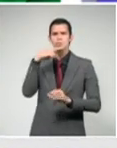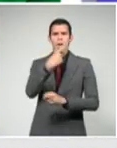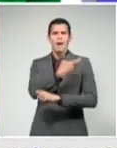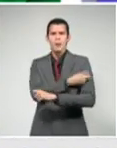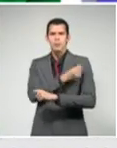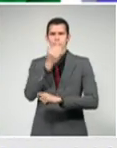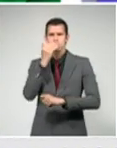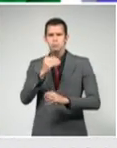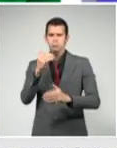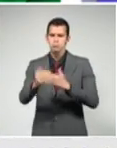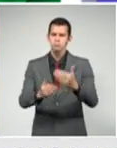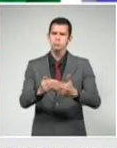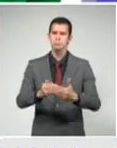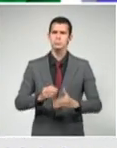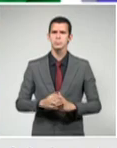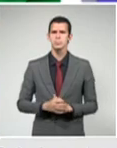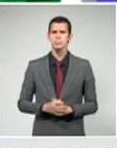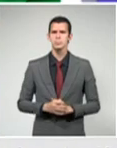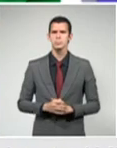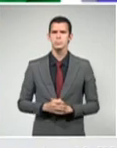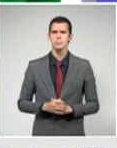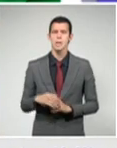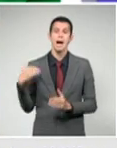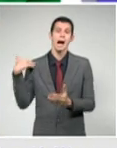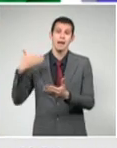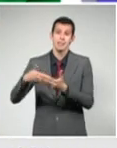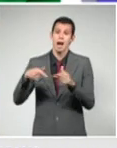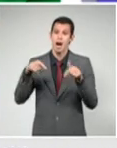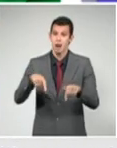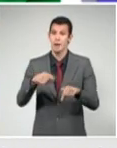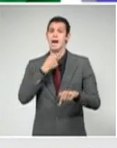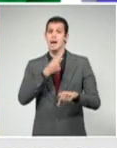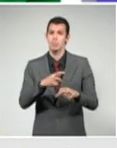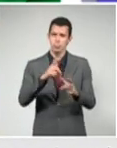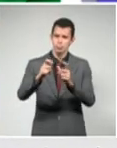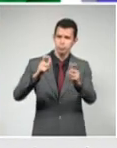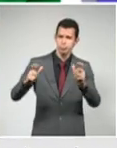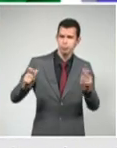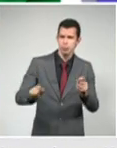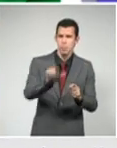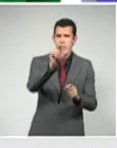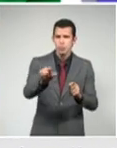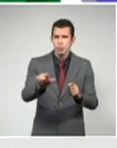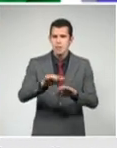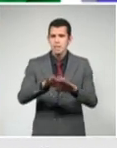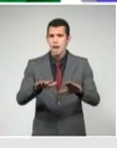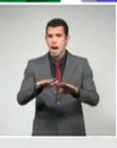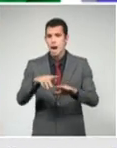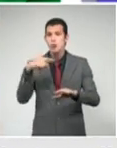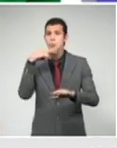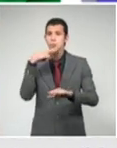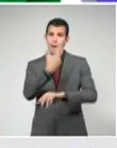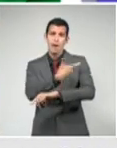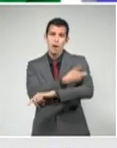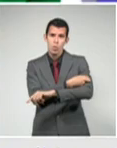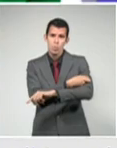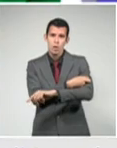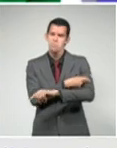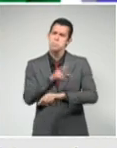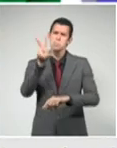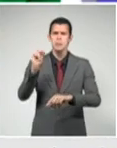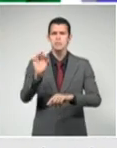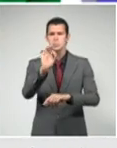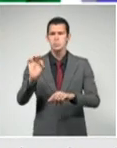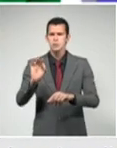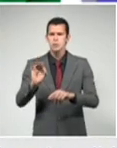las personas que han tenido COVID-19 no desarrollan anticuerpos protectores contra la enfermedad. Yo